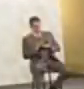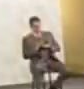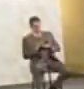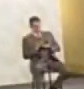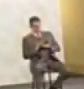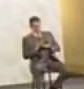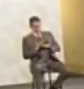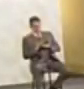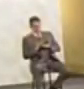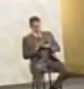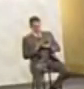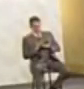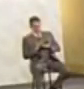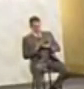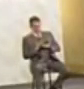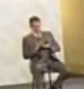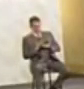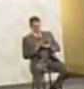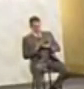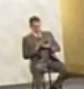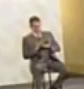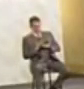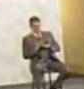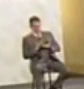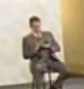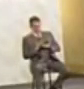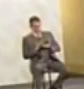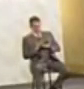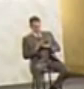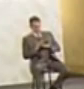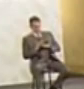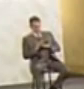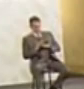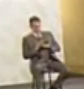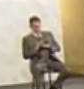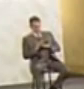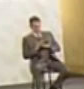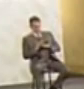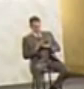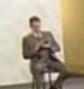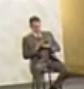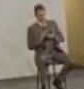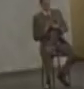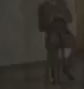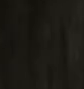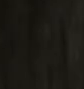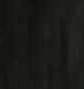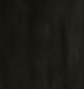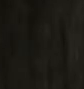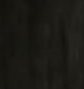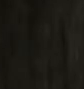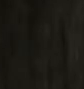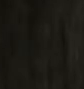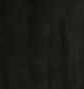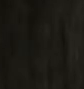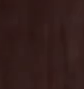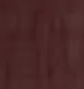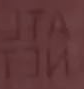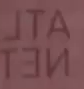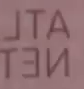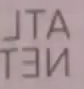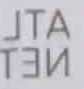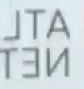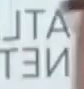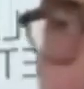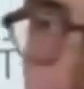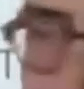los daños que causaron tanto Ernesto Cedillo como Felipe Calderón, pero específicamente en los crímenes de lesa humanidad, en los que ambos habrían